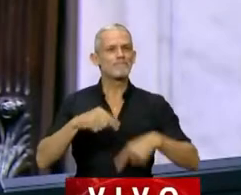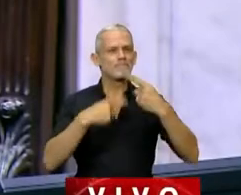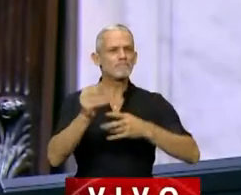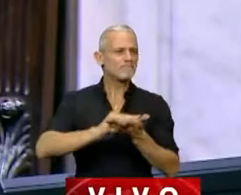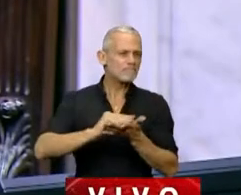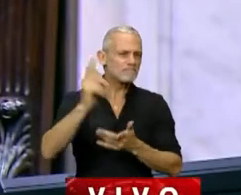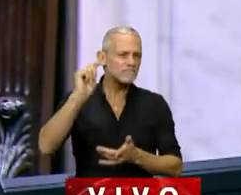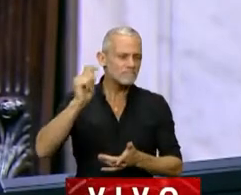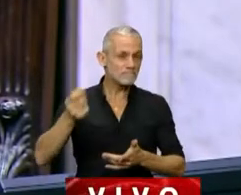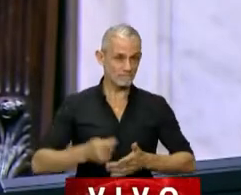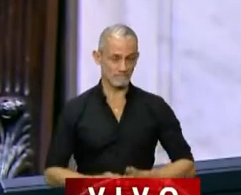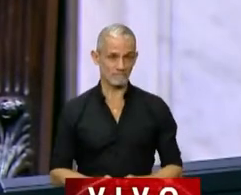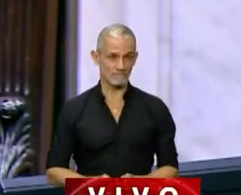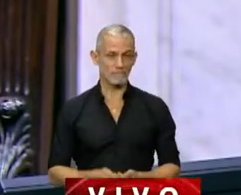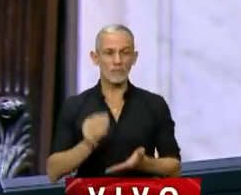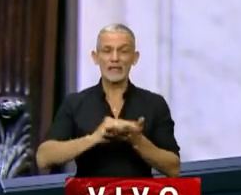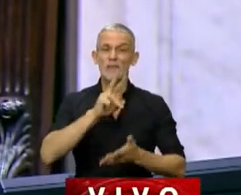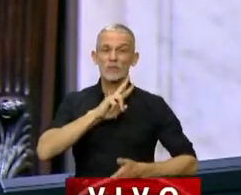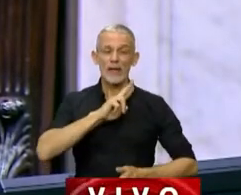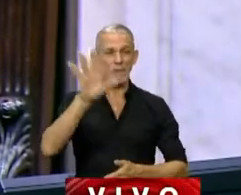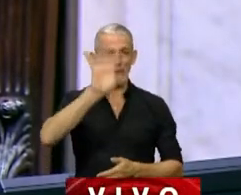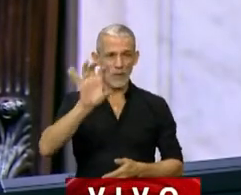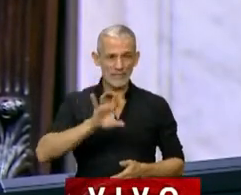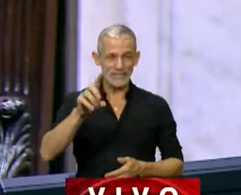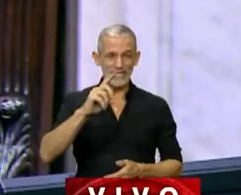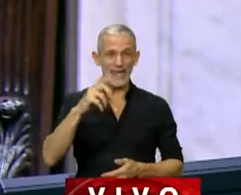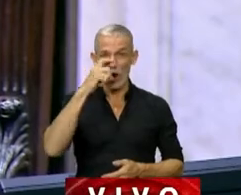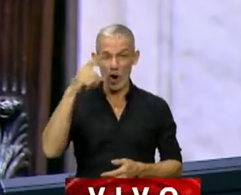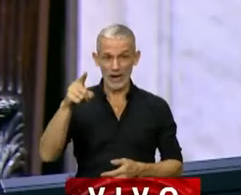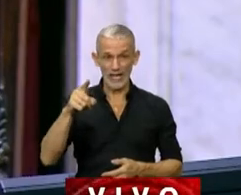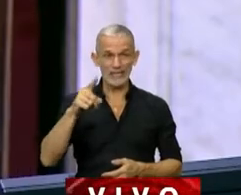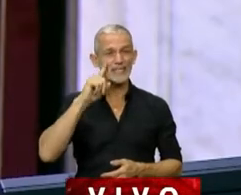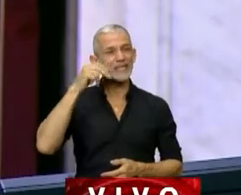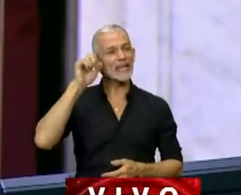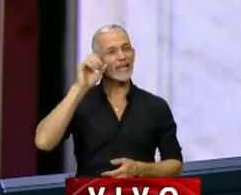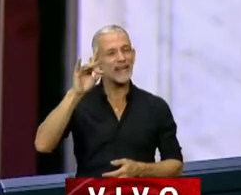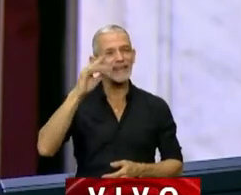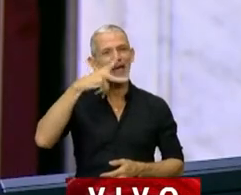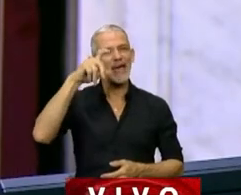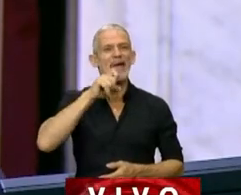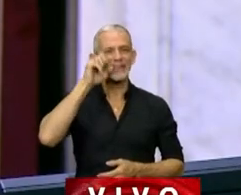Continúa en el uso de la palabra la diputada por la provincia de Corrientes, Ingrid Jeter.